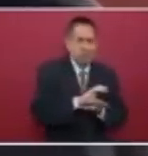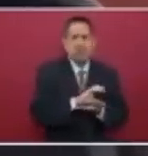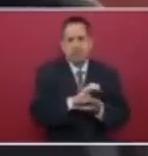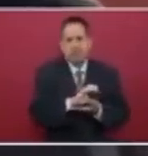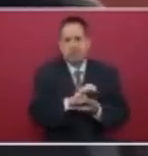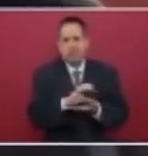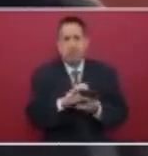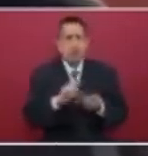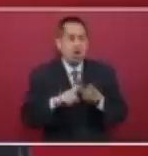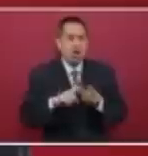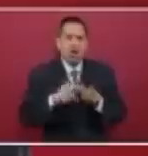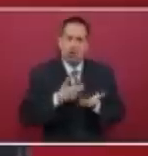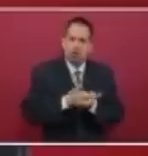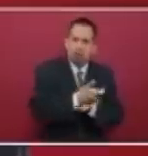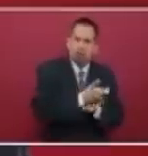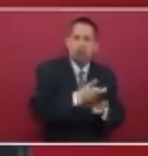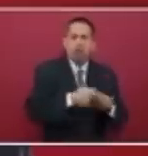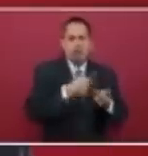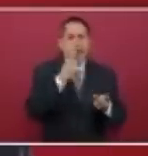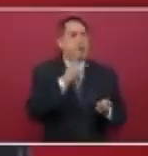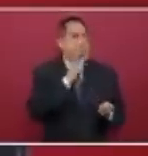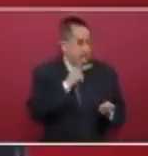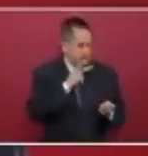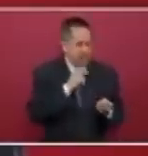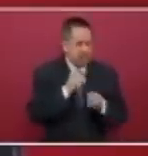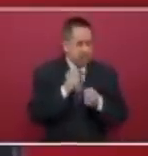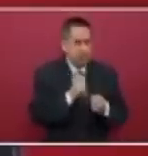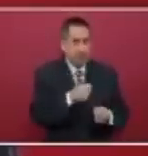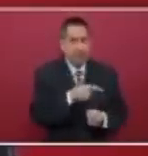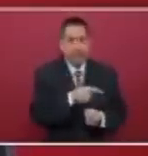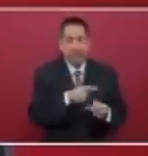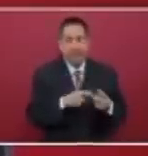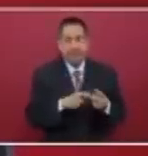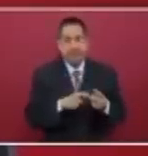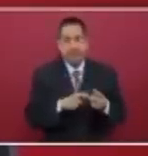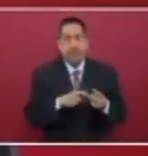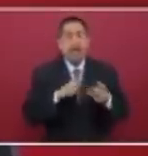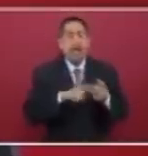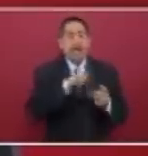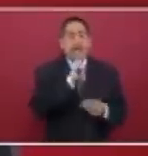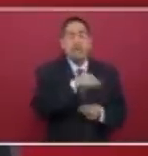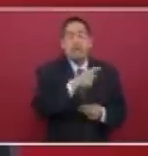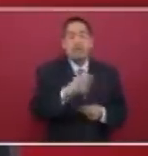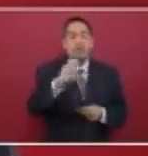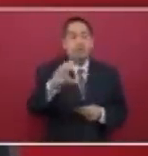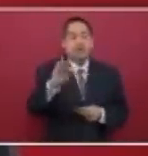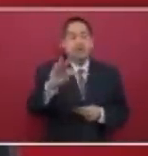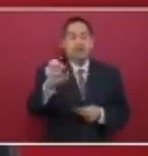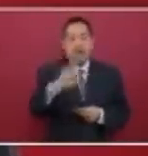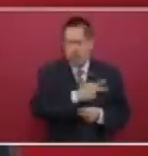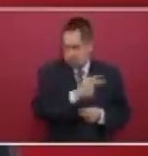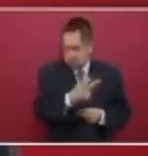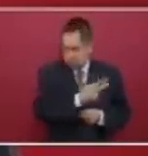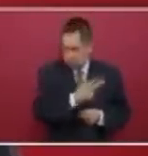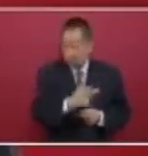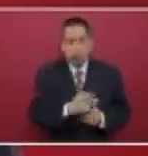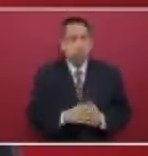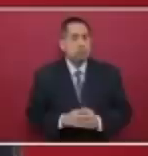apoyo financiero a pemex y a la comisión federal de electricidad